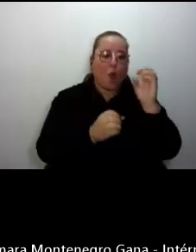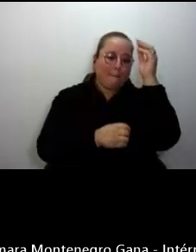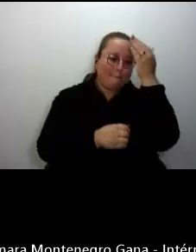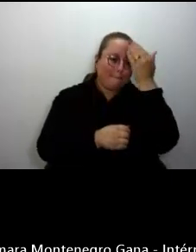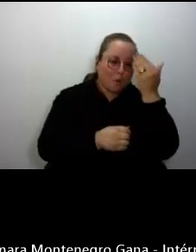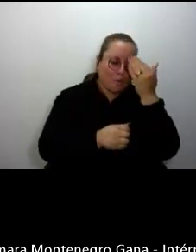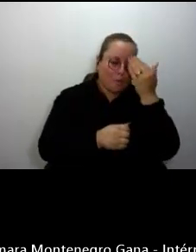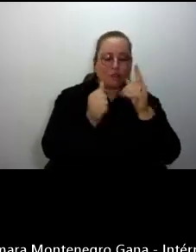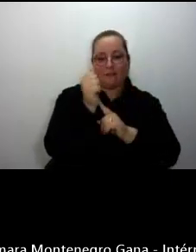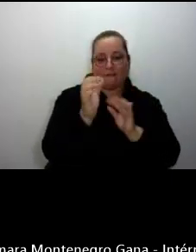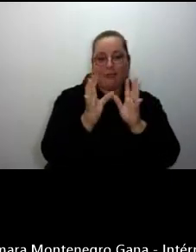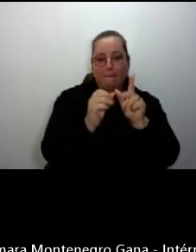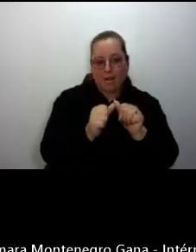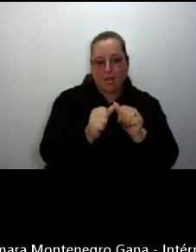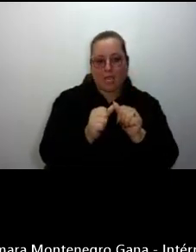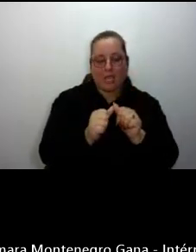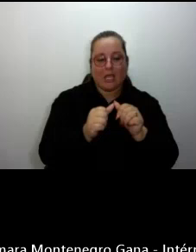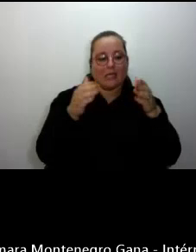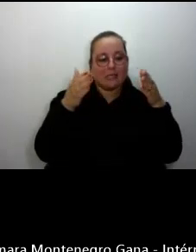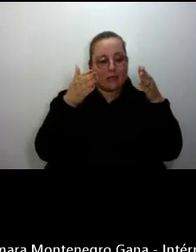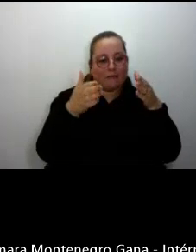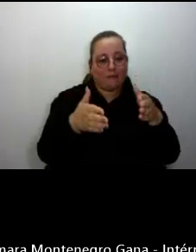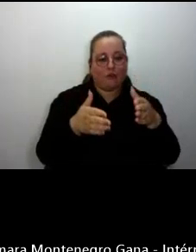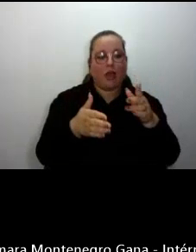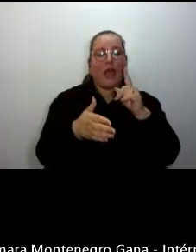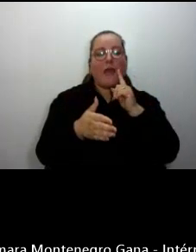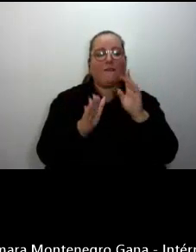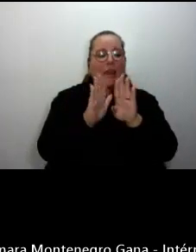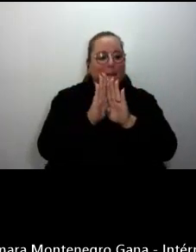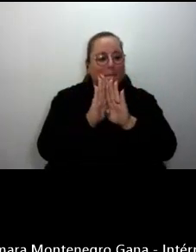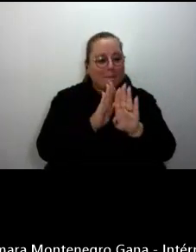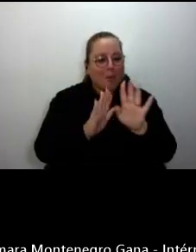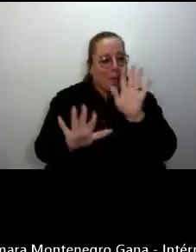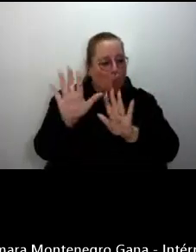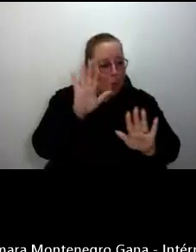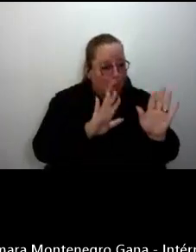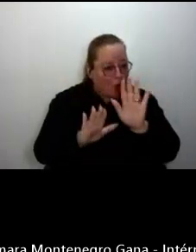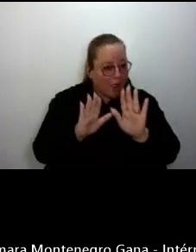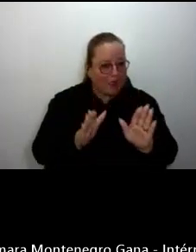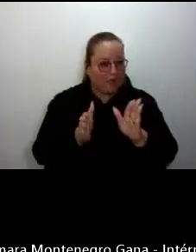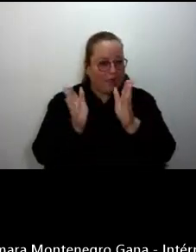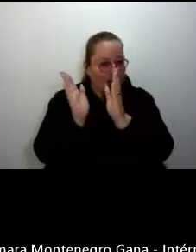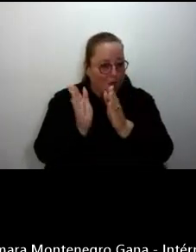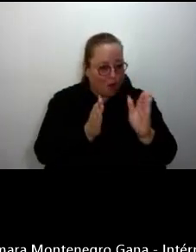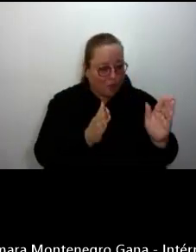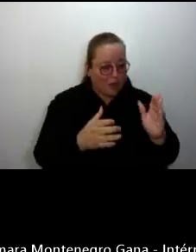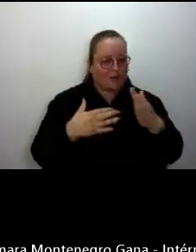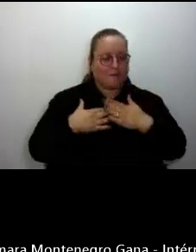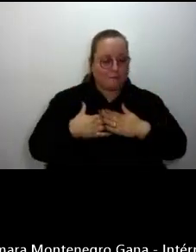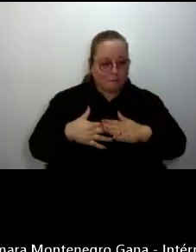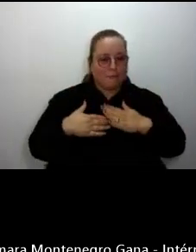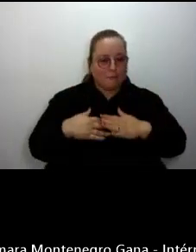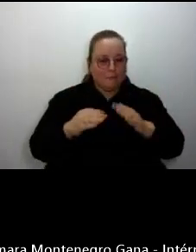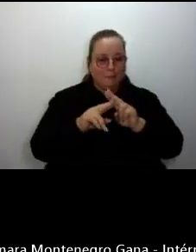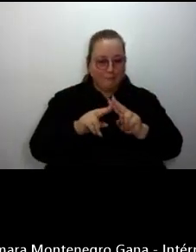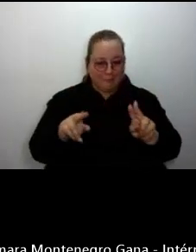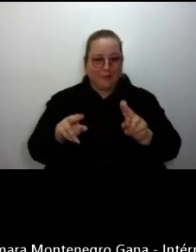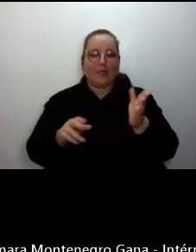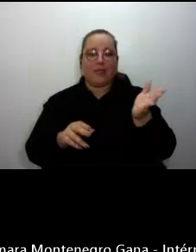de la familia. Y se centra en los elementos preventivos del acompañamiento y en la corregulación emocional, mientras que el protocolo